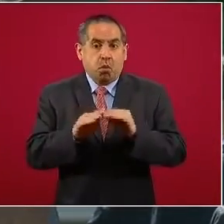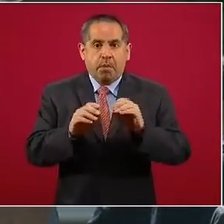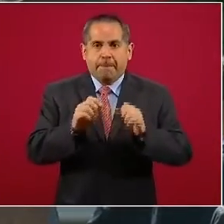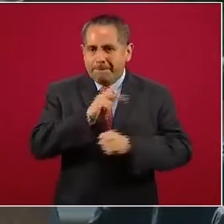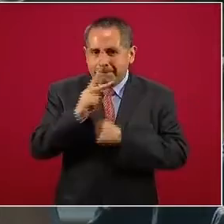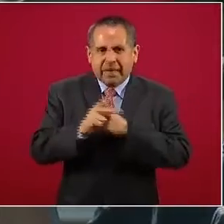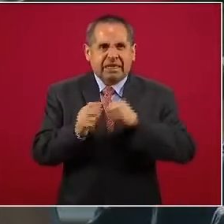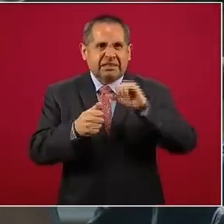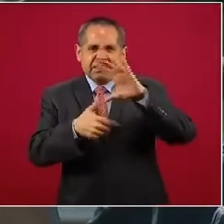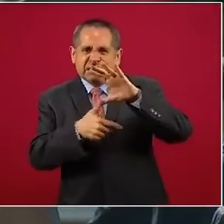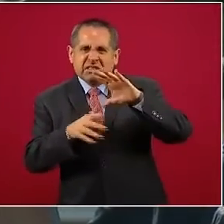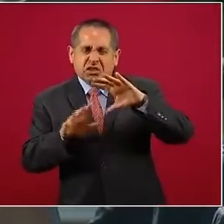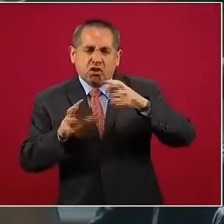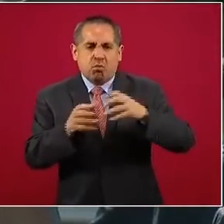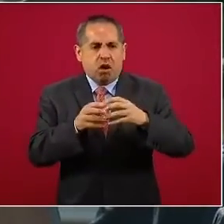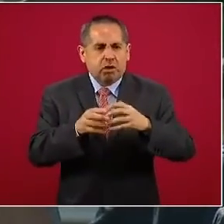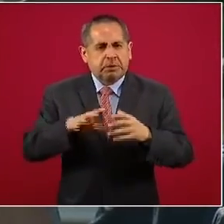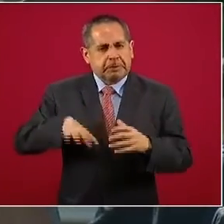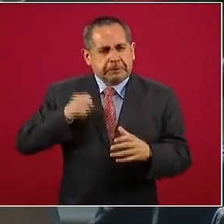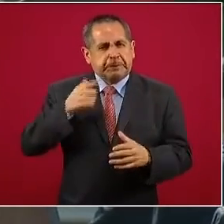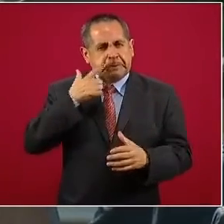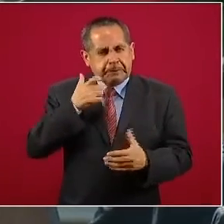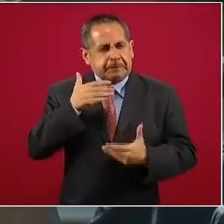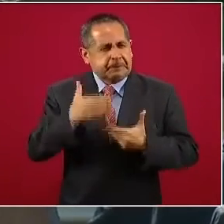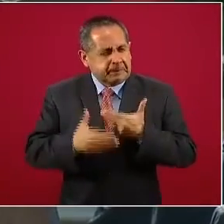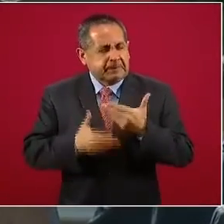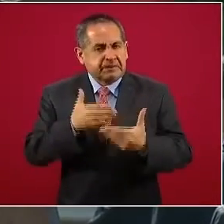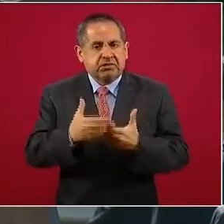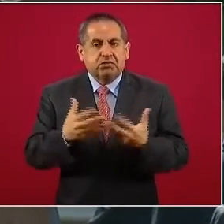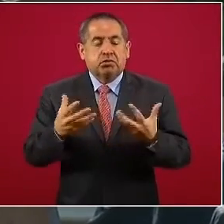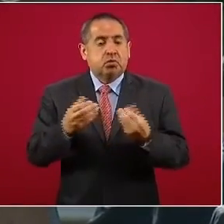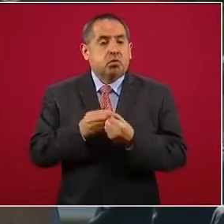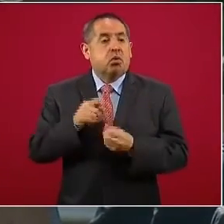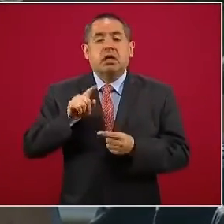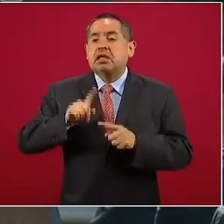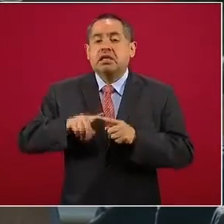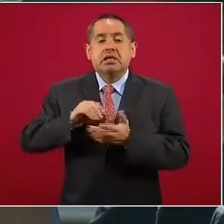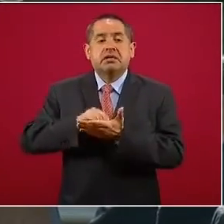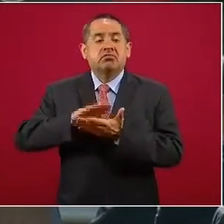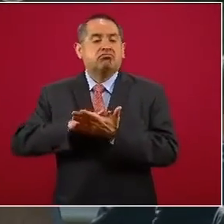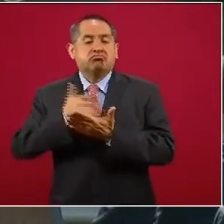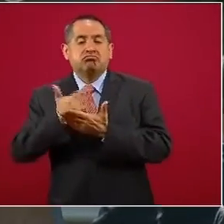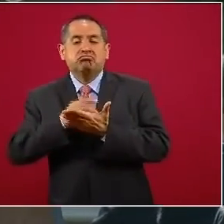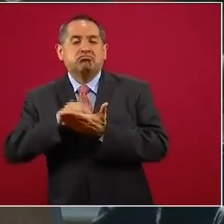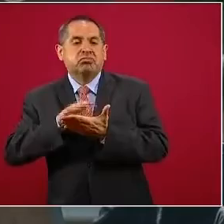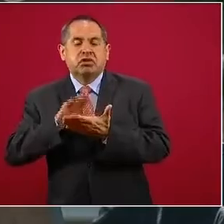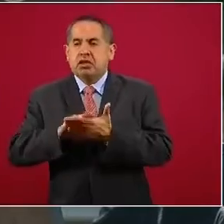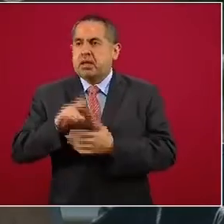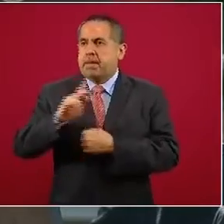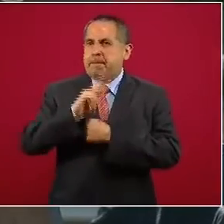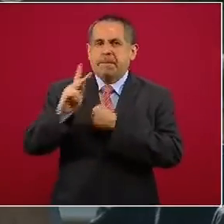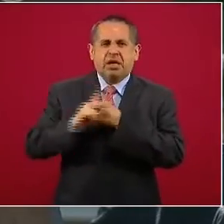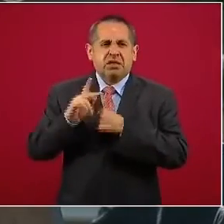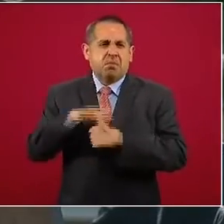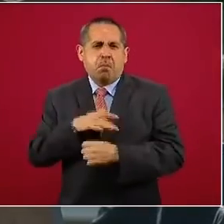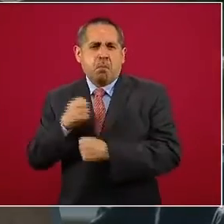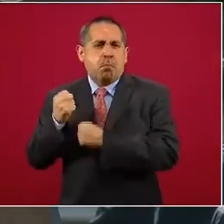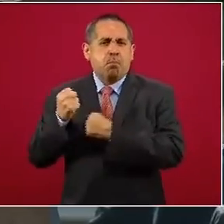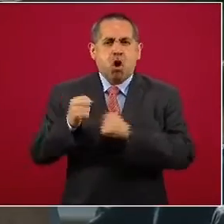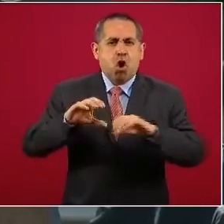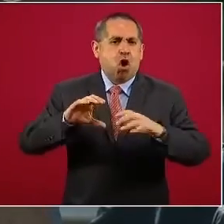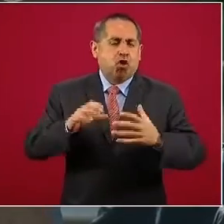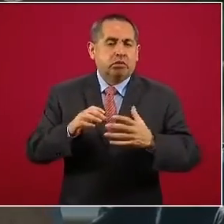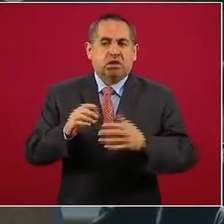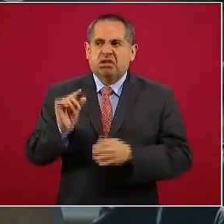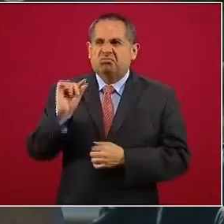tanto empeño ha venido sosteniendo el estadista del país más poderoso de América,